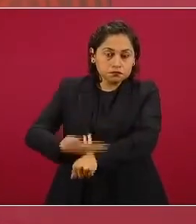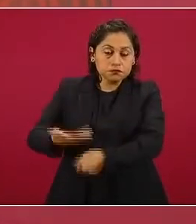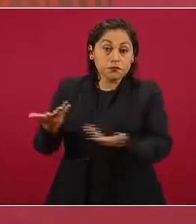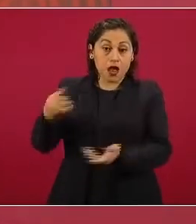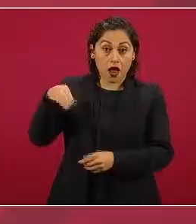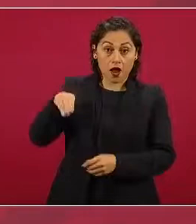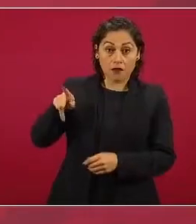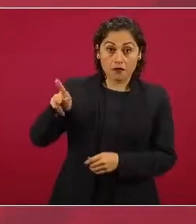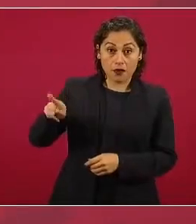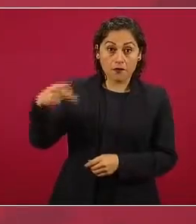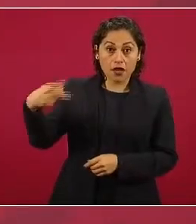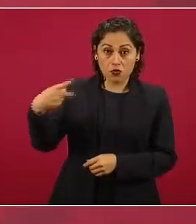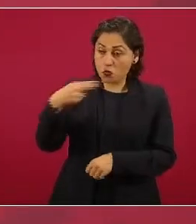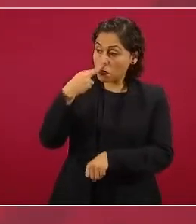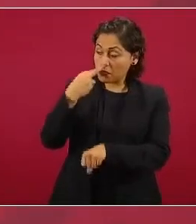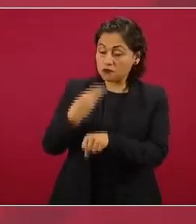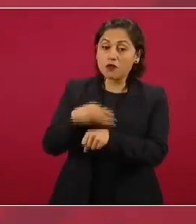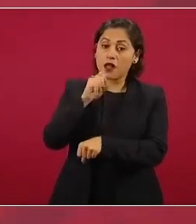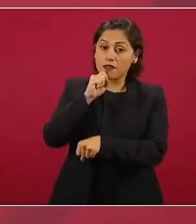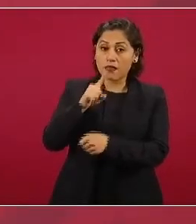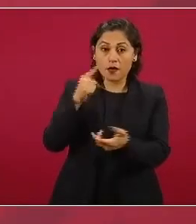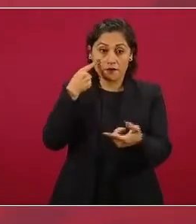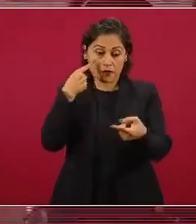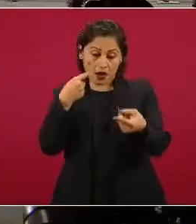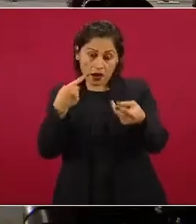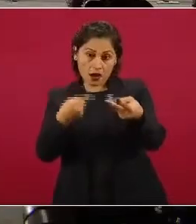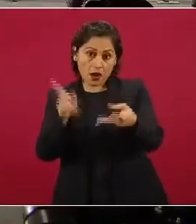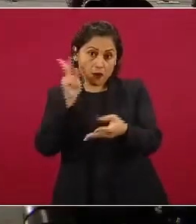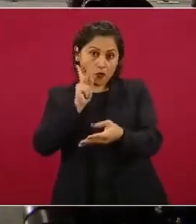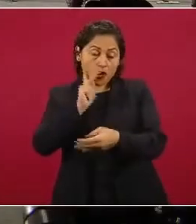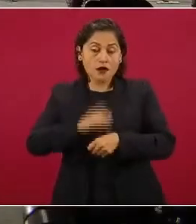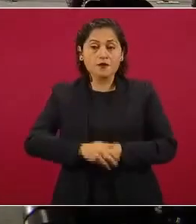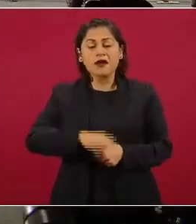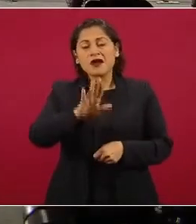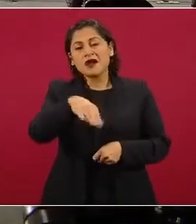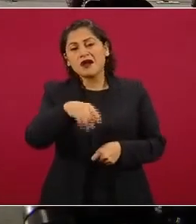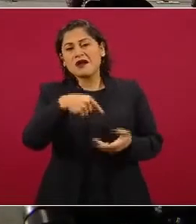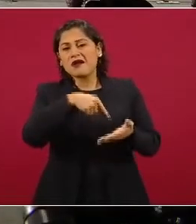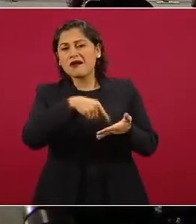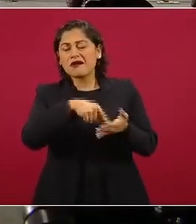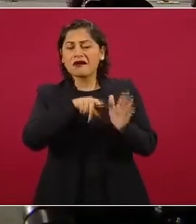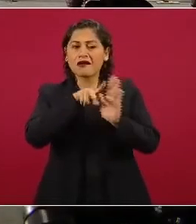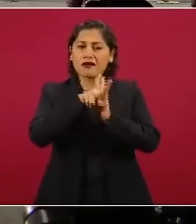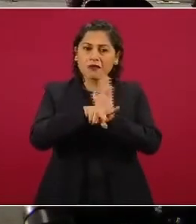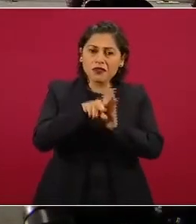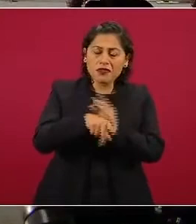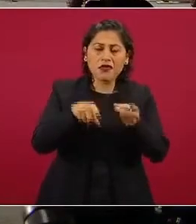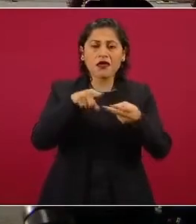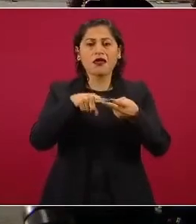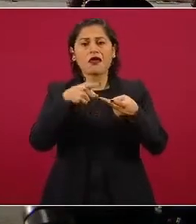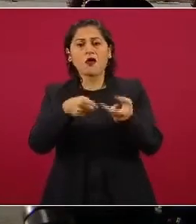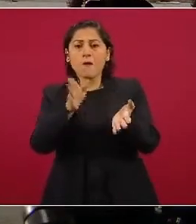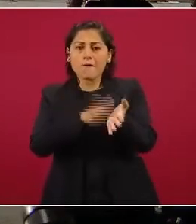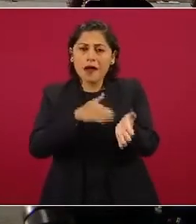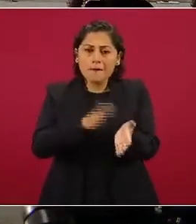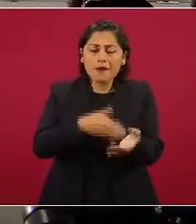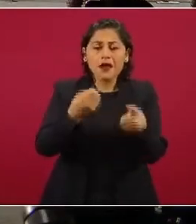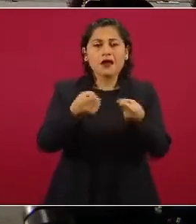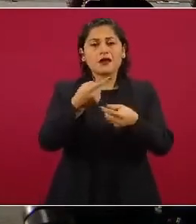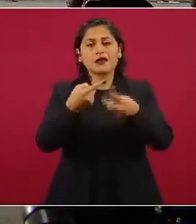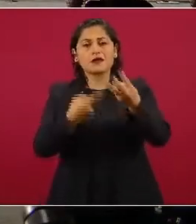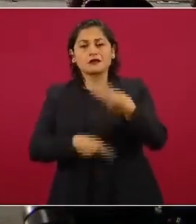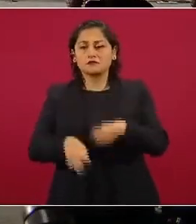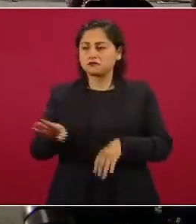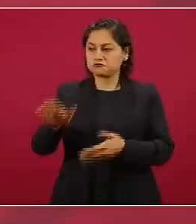valorar las pruebas. ¿Son grabaciones, son documentos? Son Mandaron documentos. Documentos. Todo está por